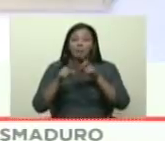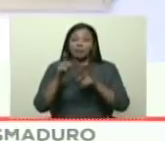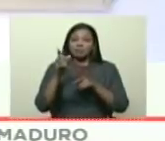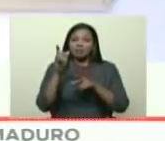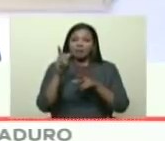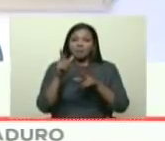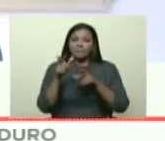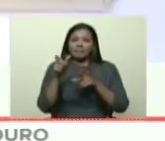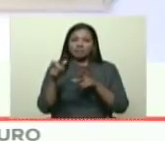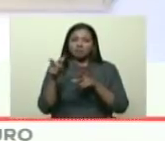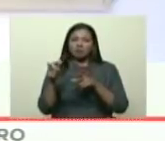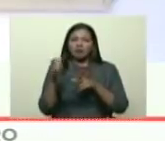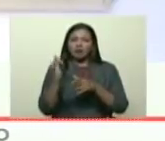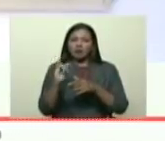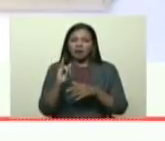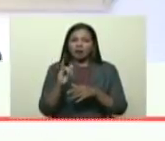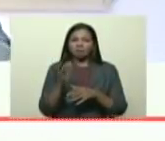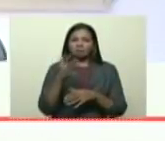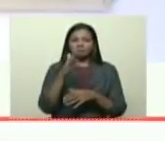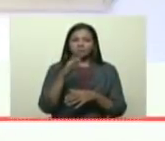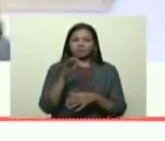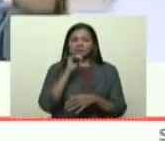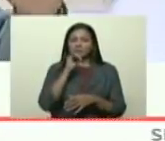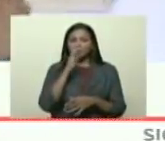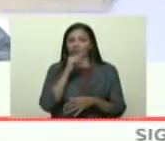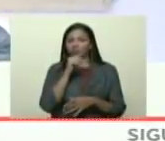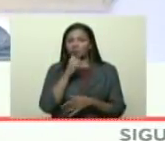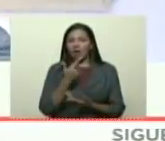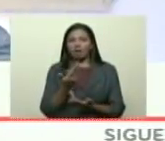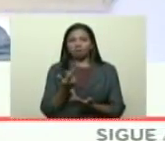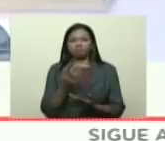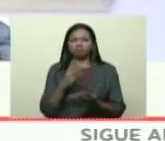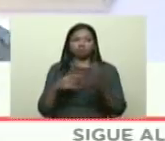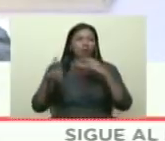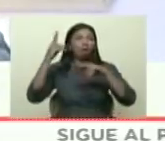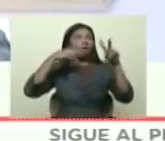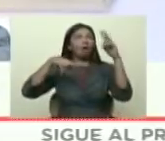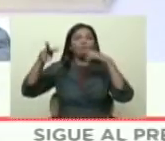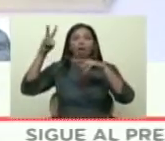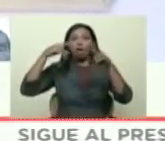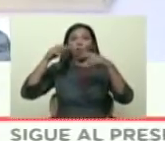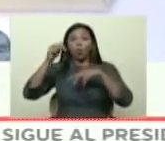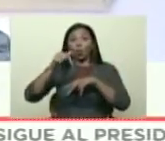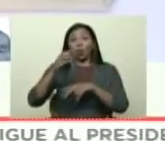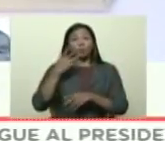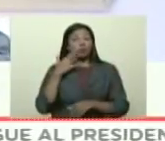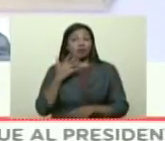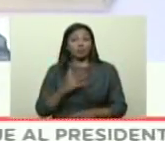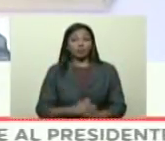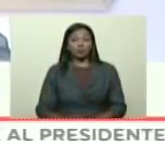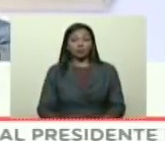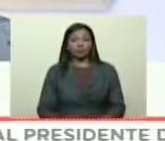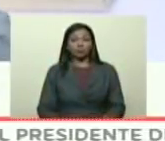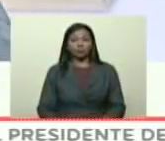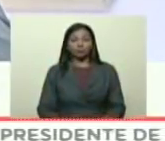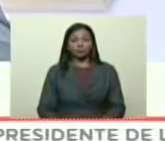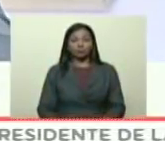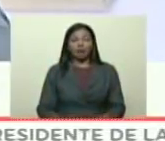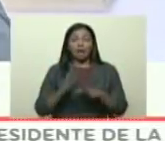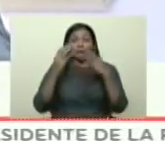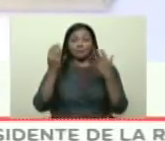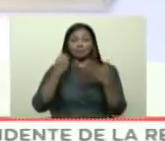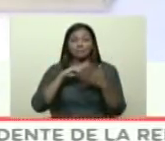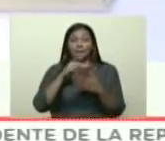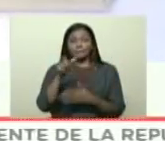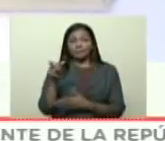despistada, no está informado, están despistados. Hoy, la inmensa mayoría